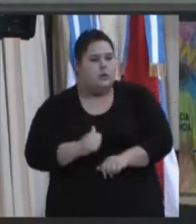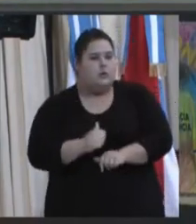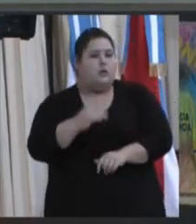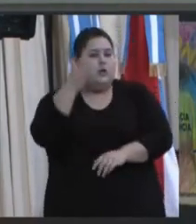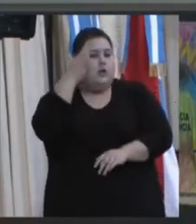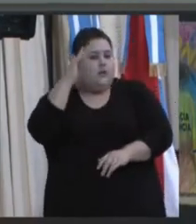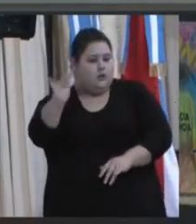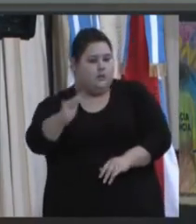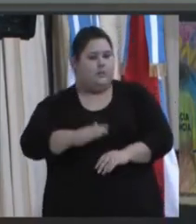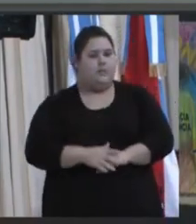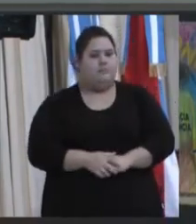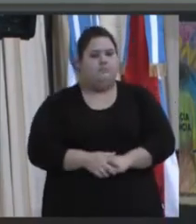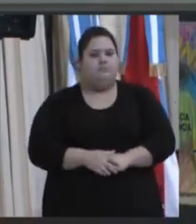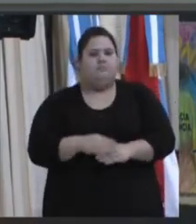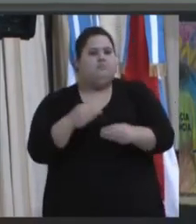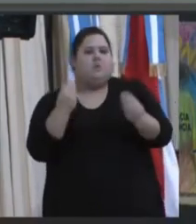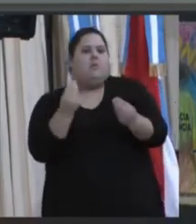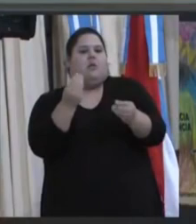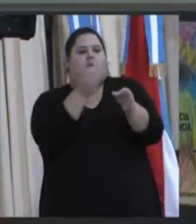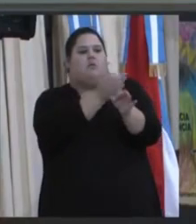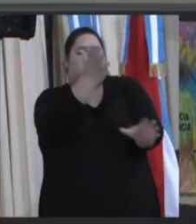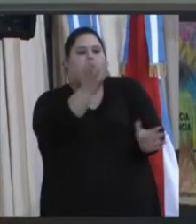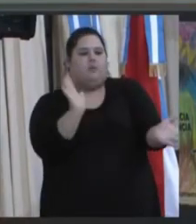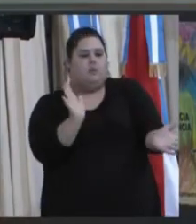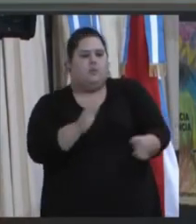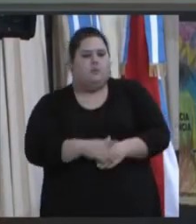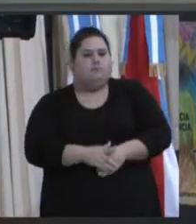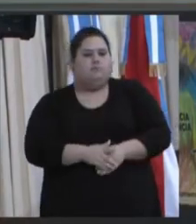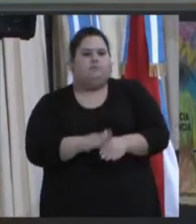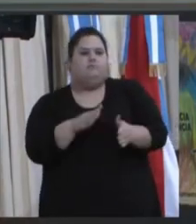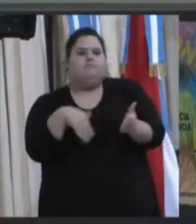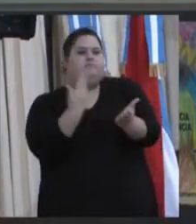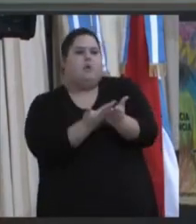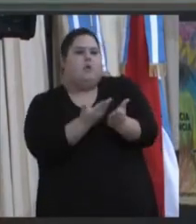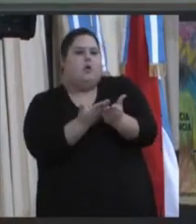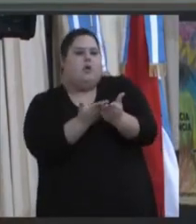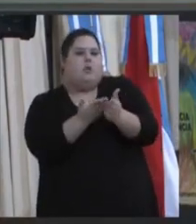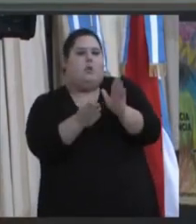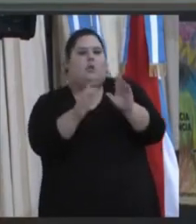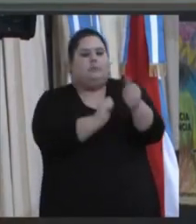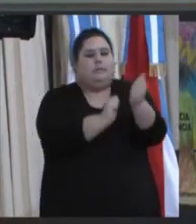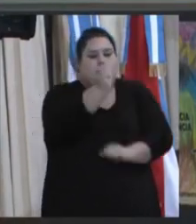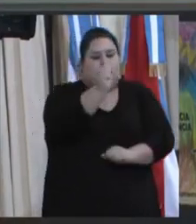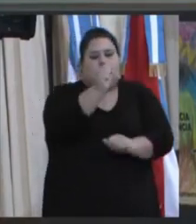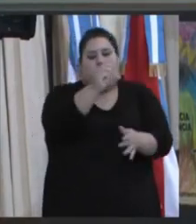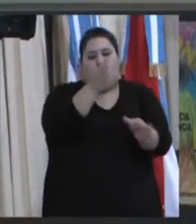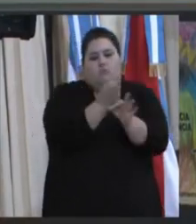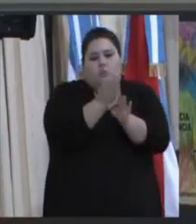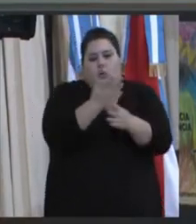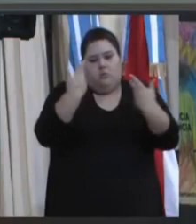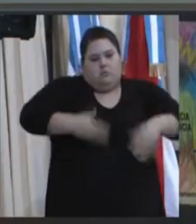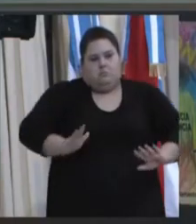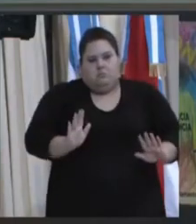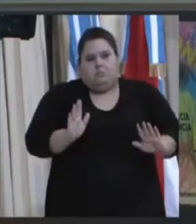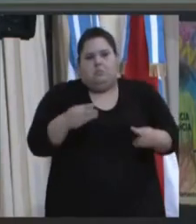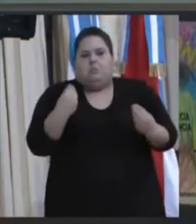filosofía. ¿Qué pasa con estas profesiones? Aceptaban los títulos de colegio normal. ¿Por qué los aceptaban? Porque no estaban habilitando